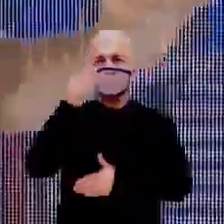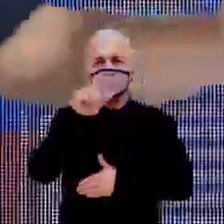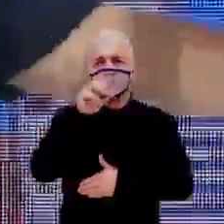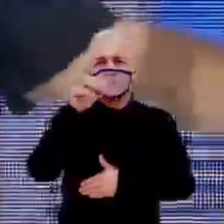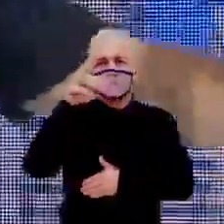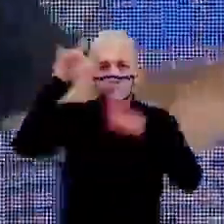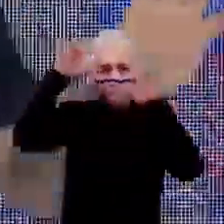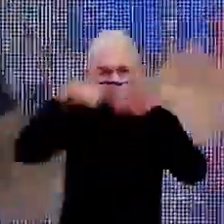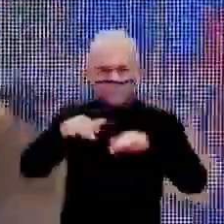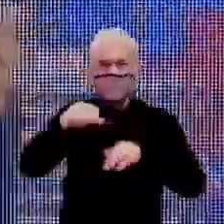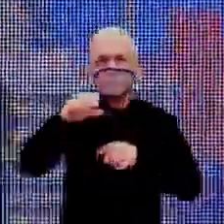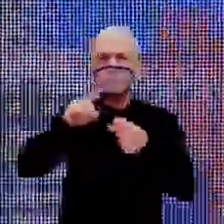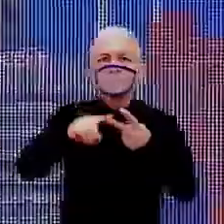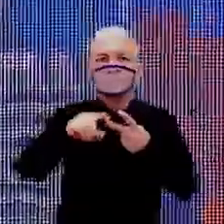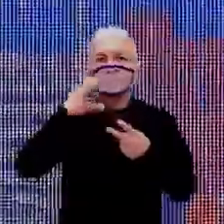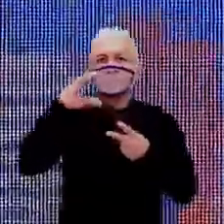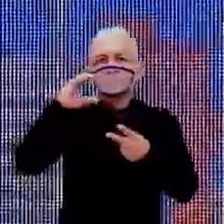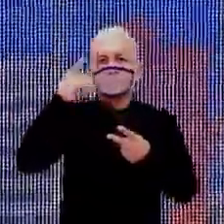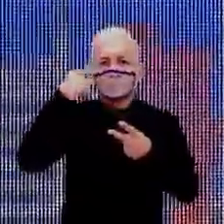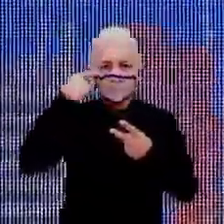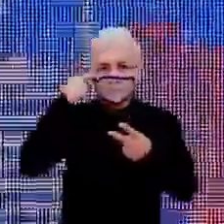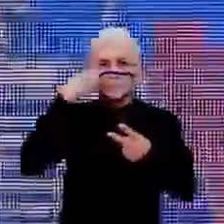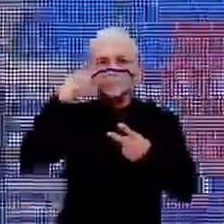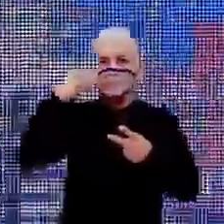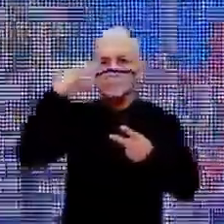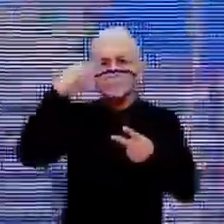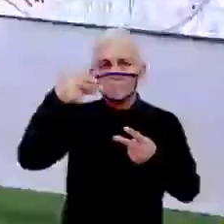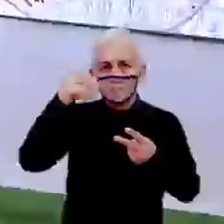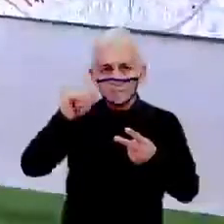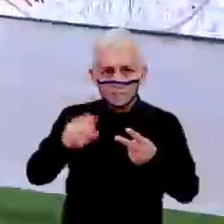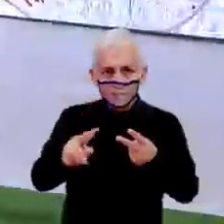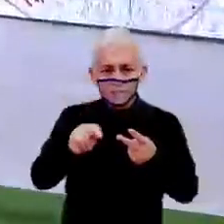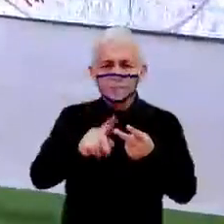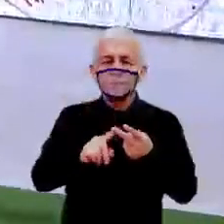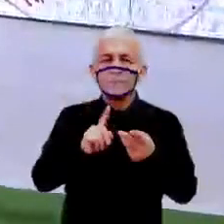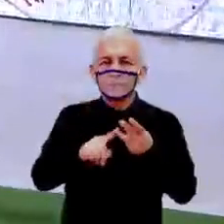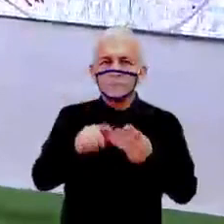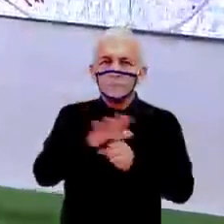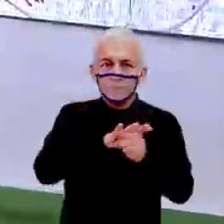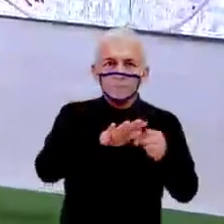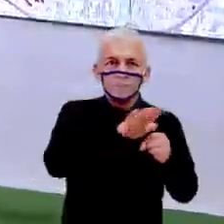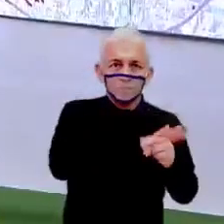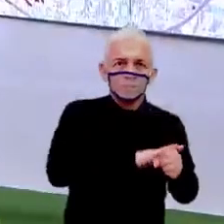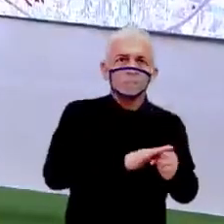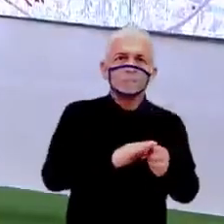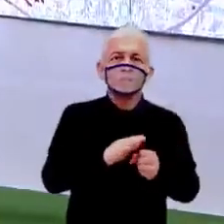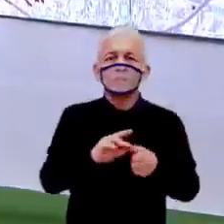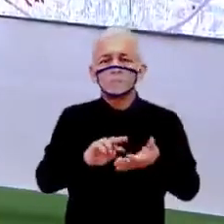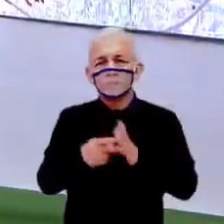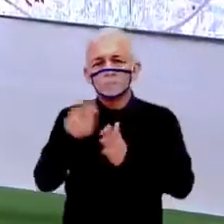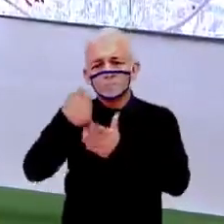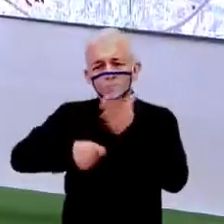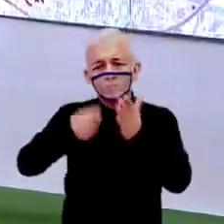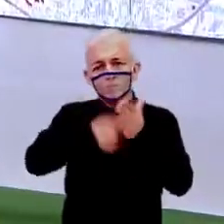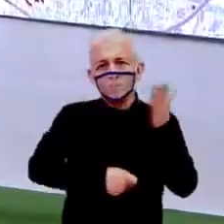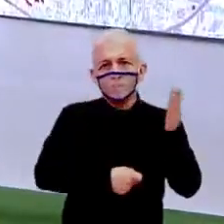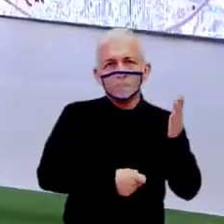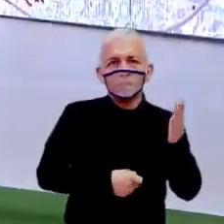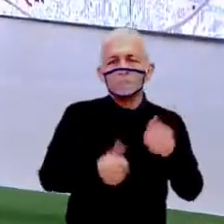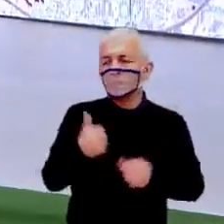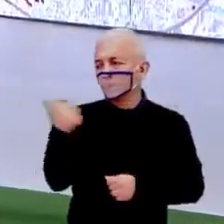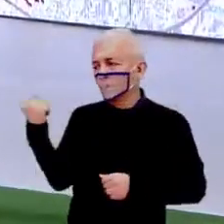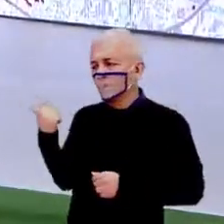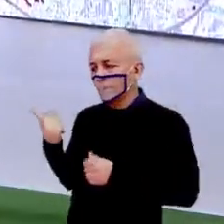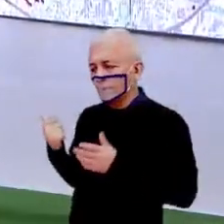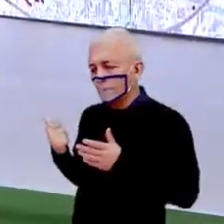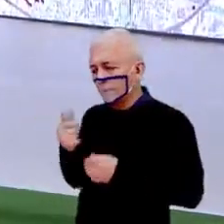sector de Pasadena en la localidad del suroriente. Cabe notar, Albert, que con la rectificación y mejoramiento del caño de la Ullama,